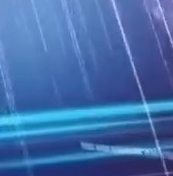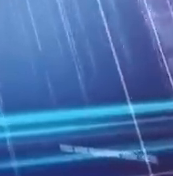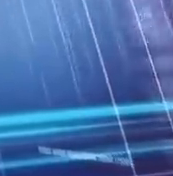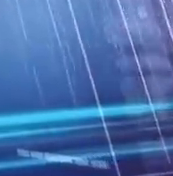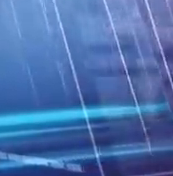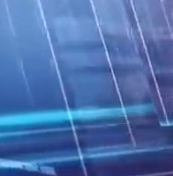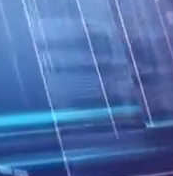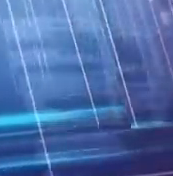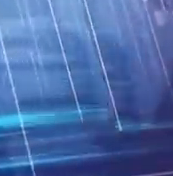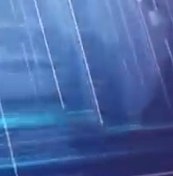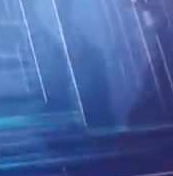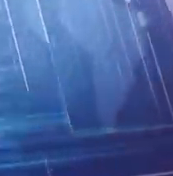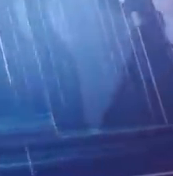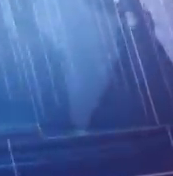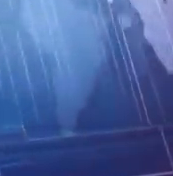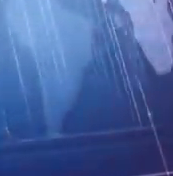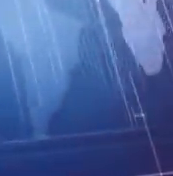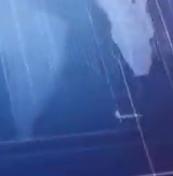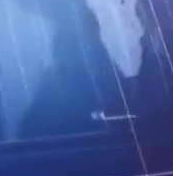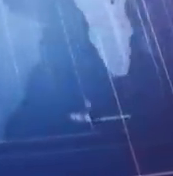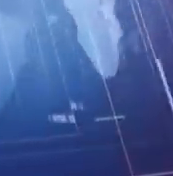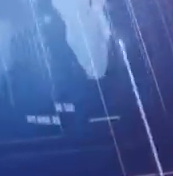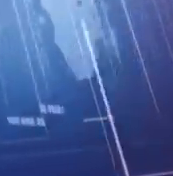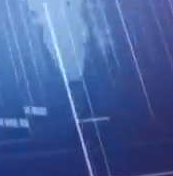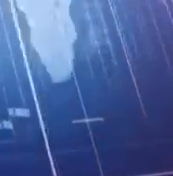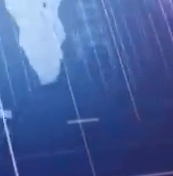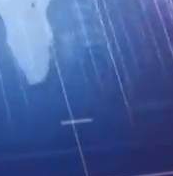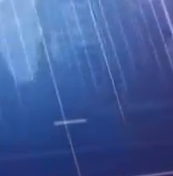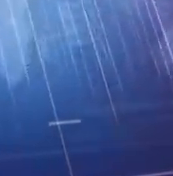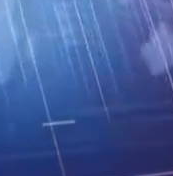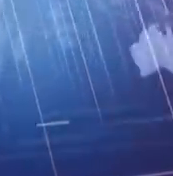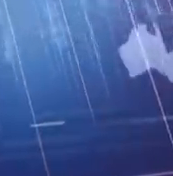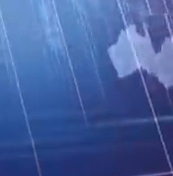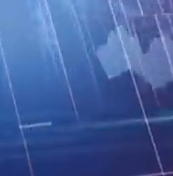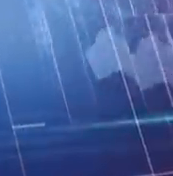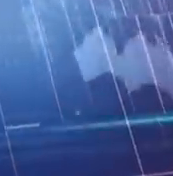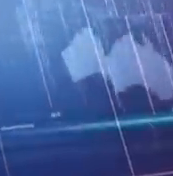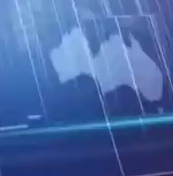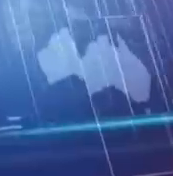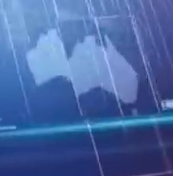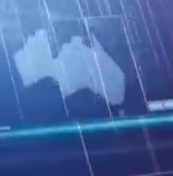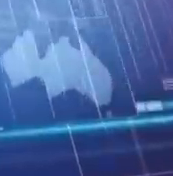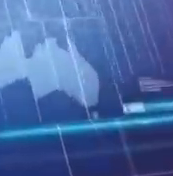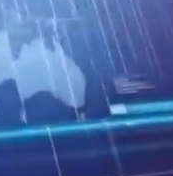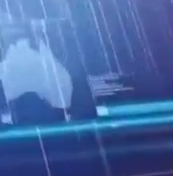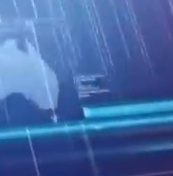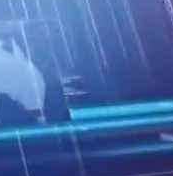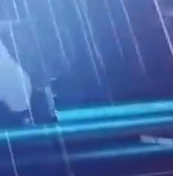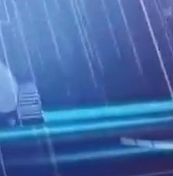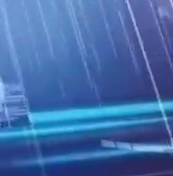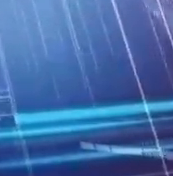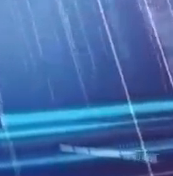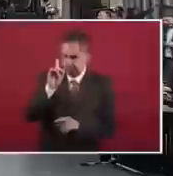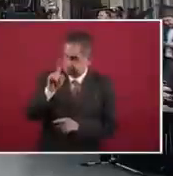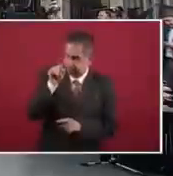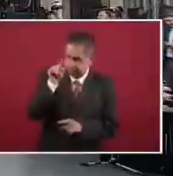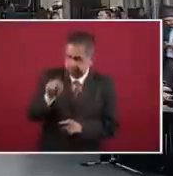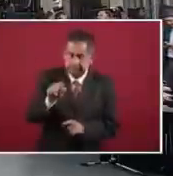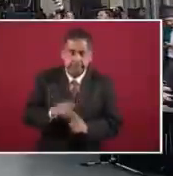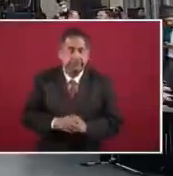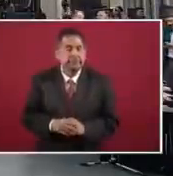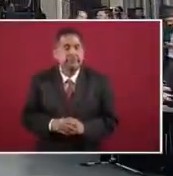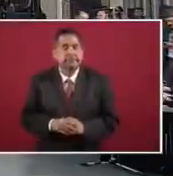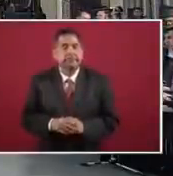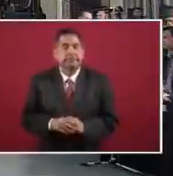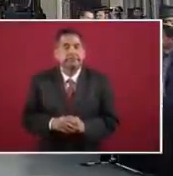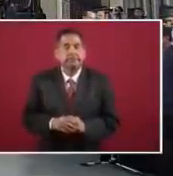al de Reforma, y por ahí empezó a sacar varios medios de comunicación que, bueno, finalmente lo atacan día y noche. Vamos a escucharlo. Está